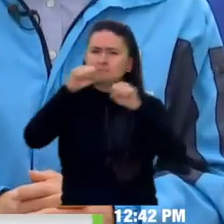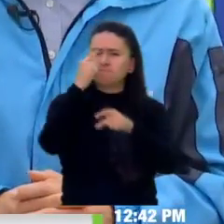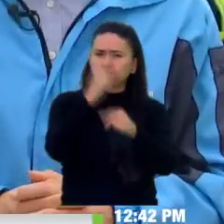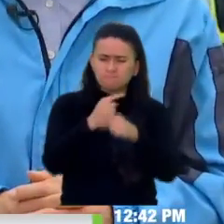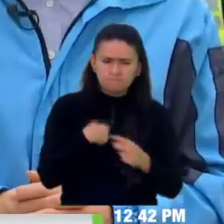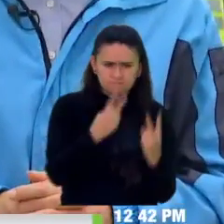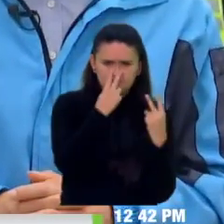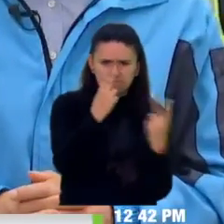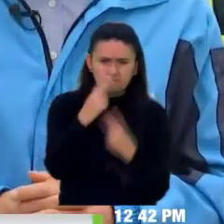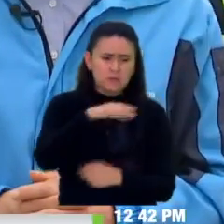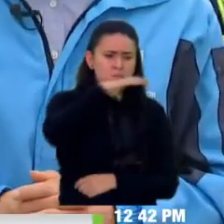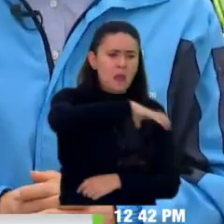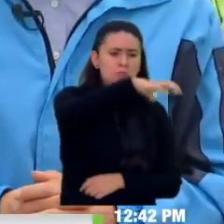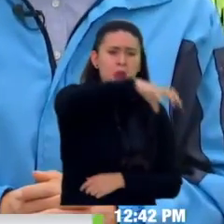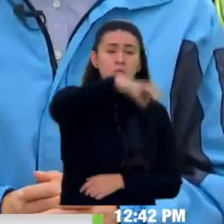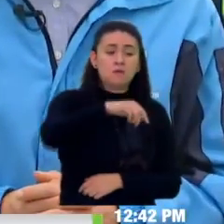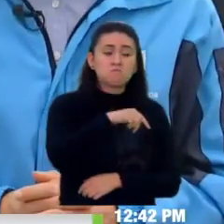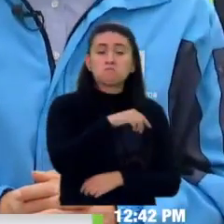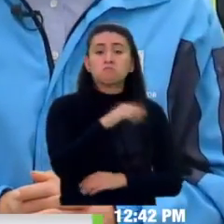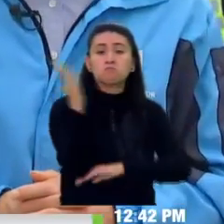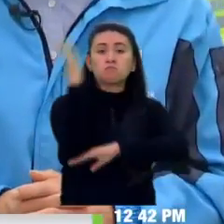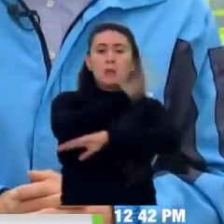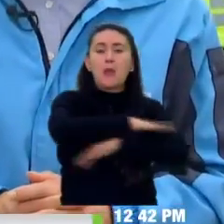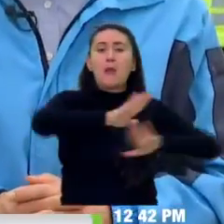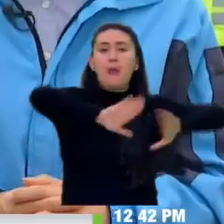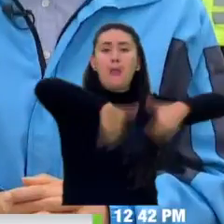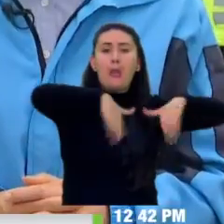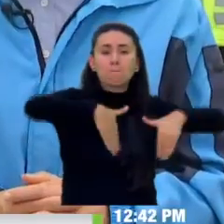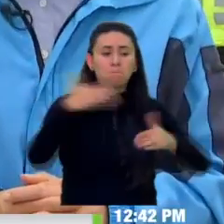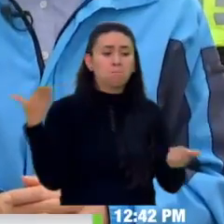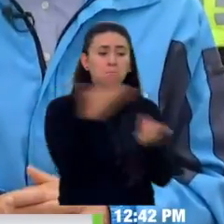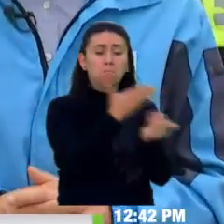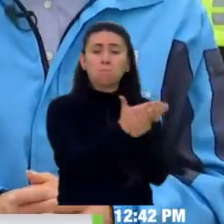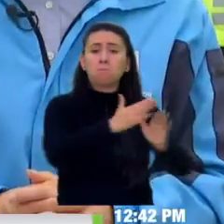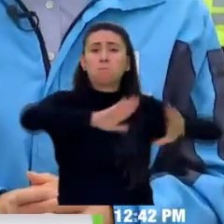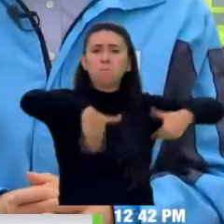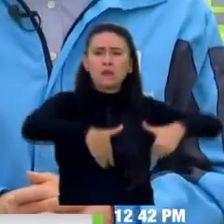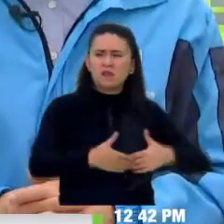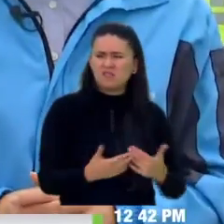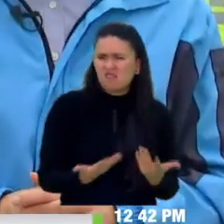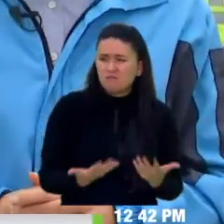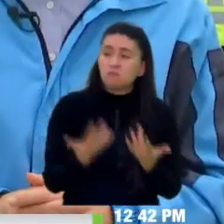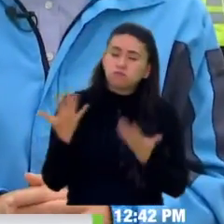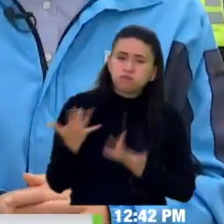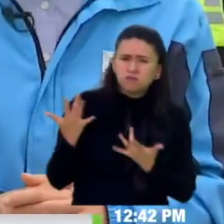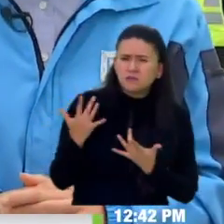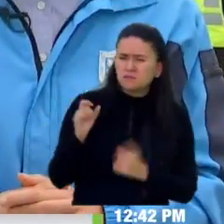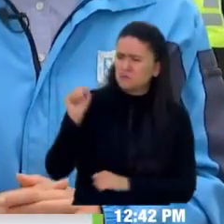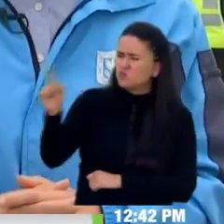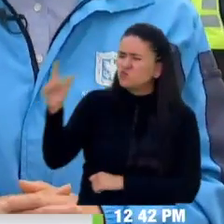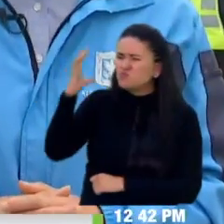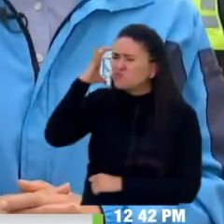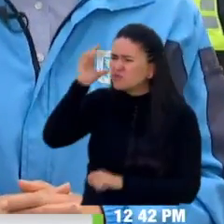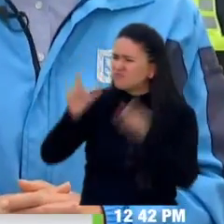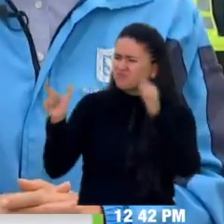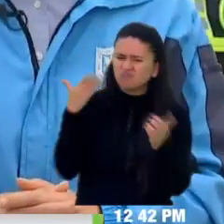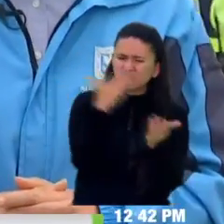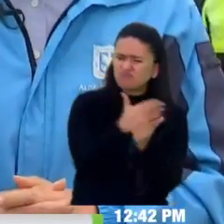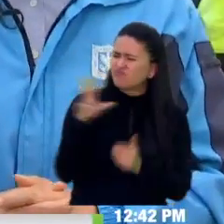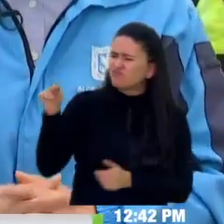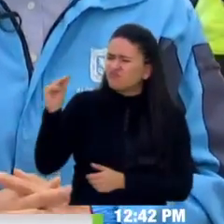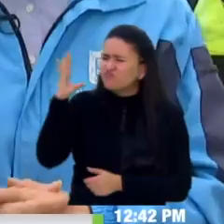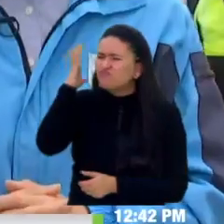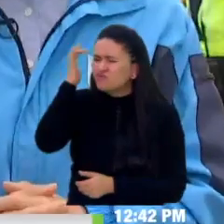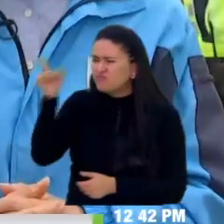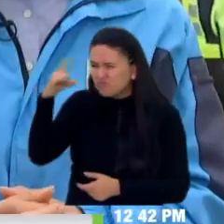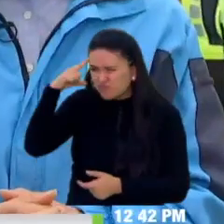de vacunación vacíos en la ciudad y que no todos están respondiendo al llamado. Pues, ¿cuál cree usted que sea la razón por la cual no están asistiendo?